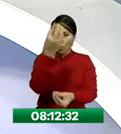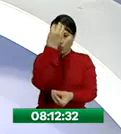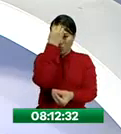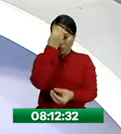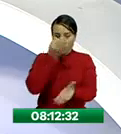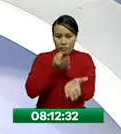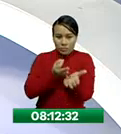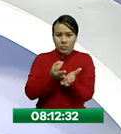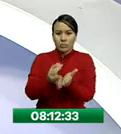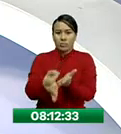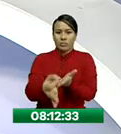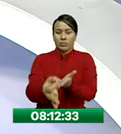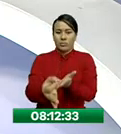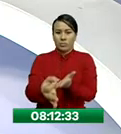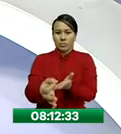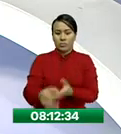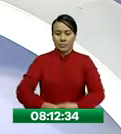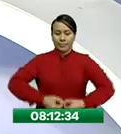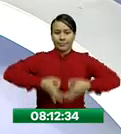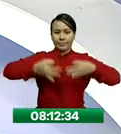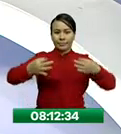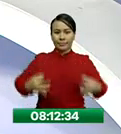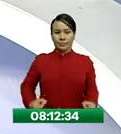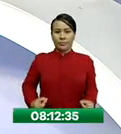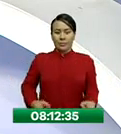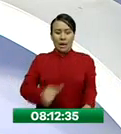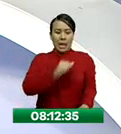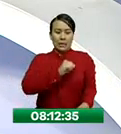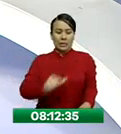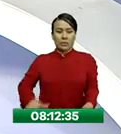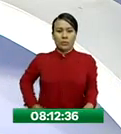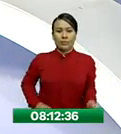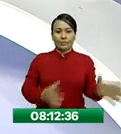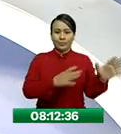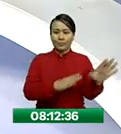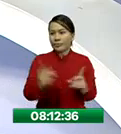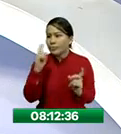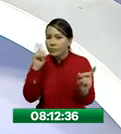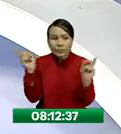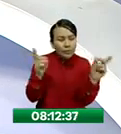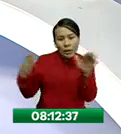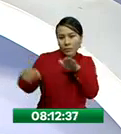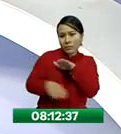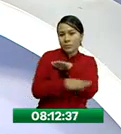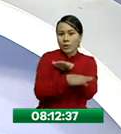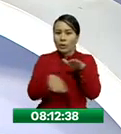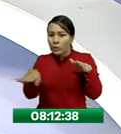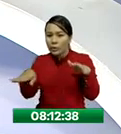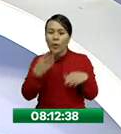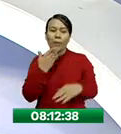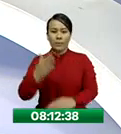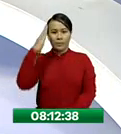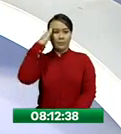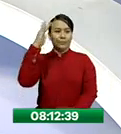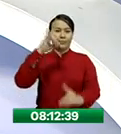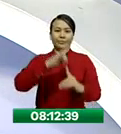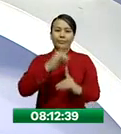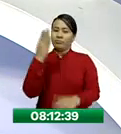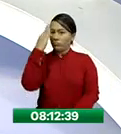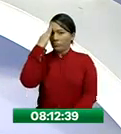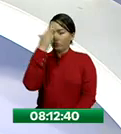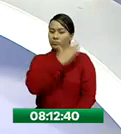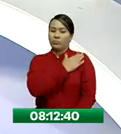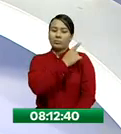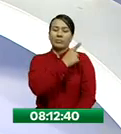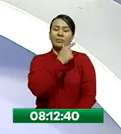lealtad, de desenvolvimiento, de actividades y actitudes, a un cuartel militar, mi querido doctor